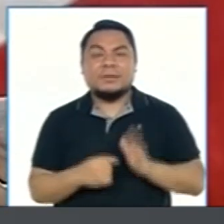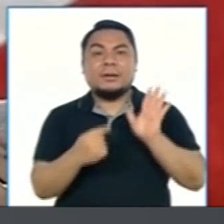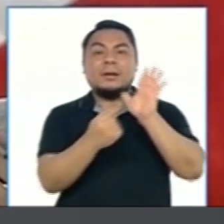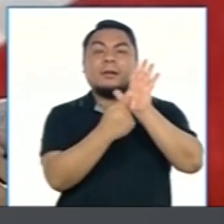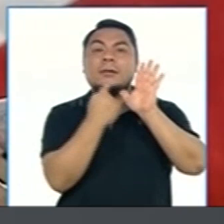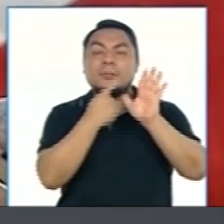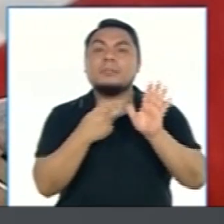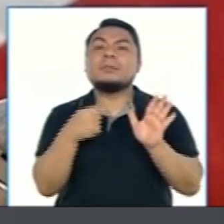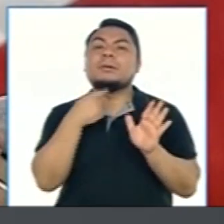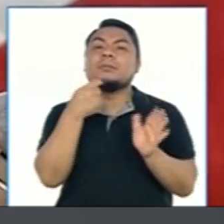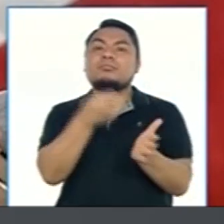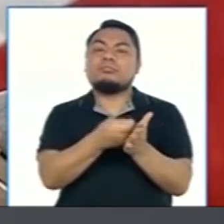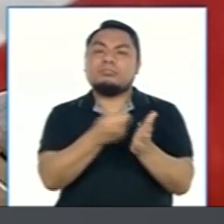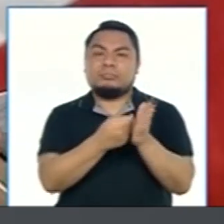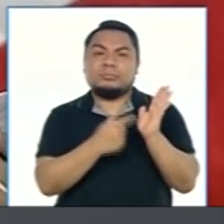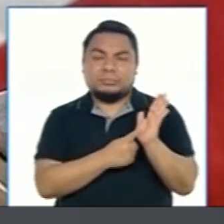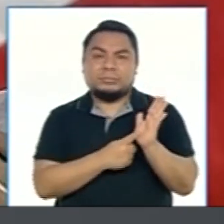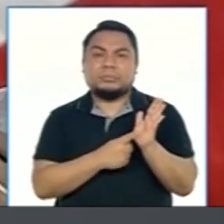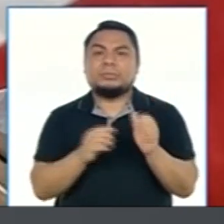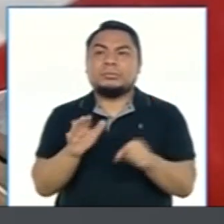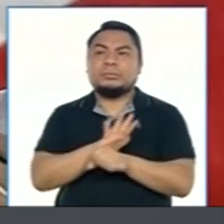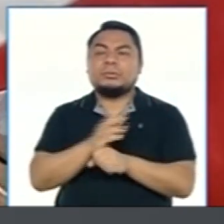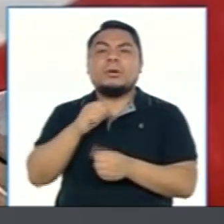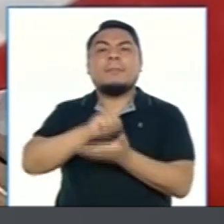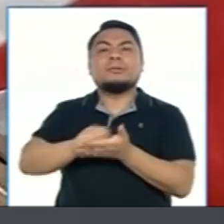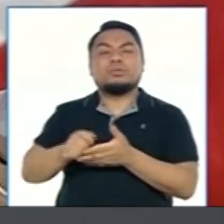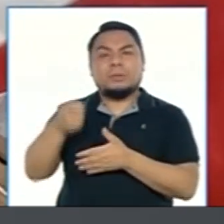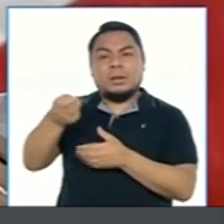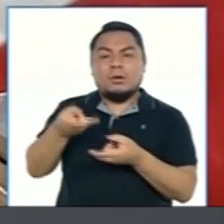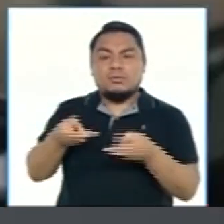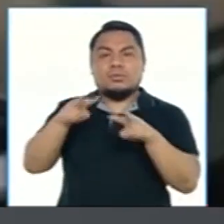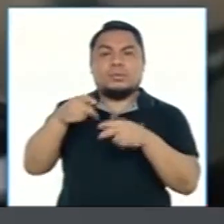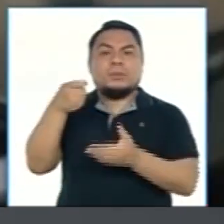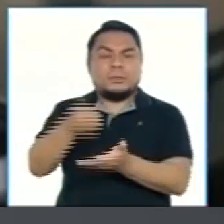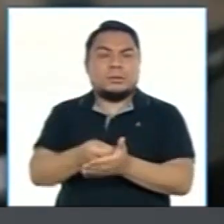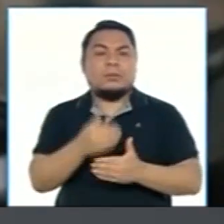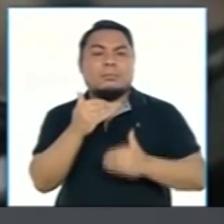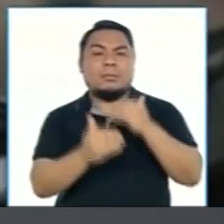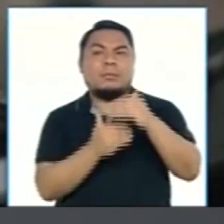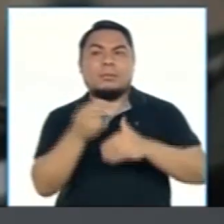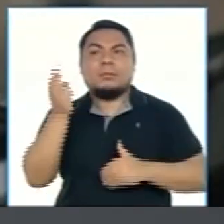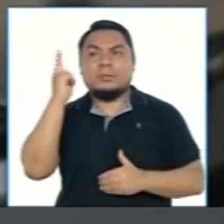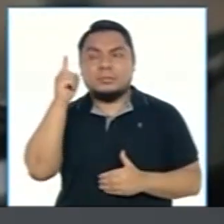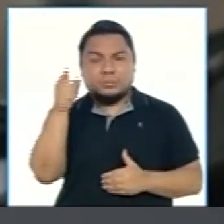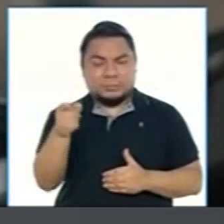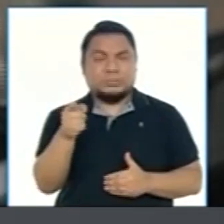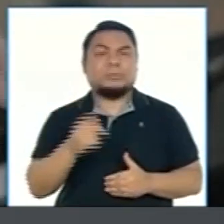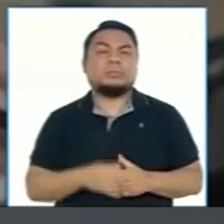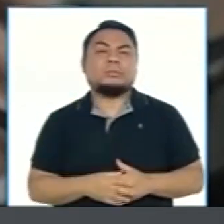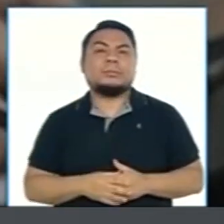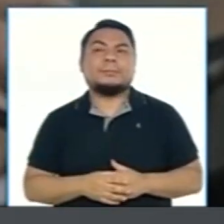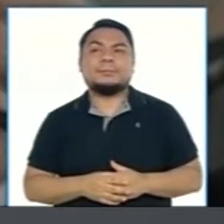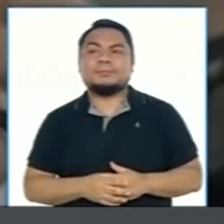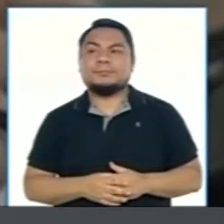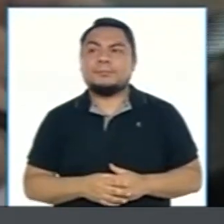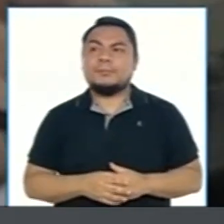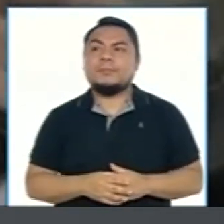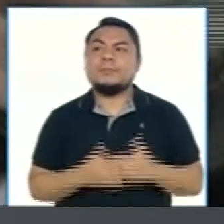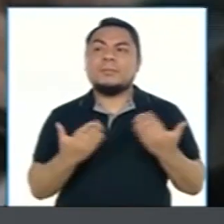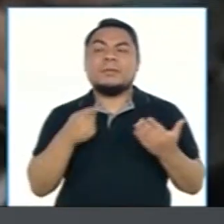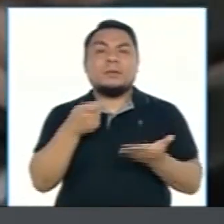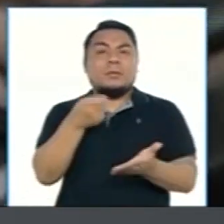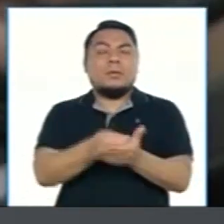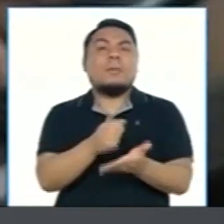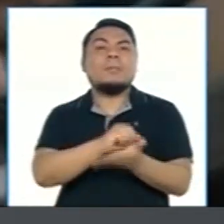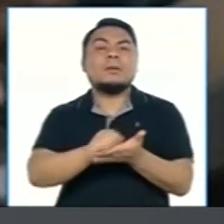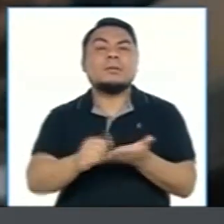fija la remuneración íntegra mensual correspondiente a la primera escala magisterial de la carrera pública, la